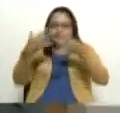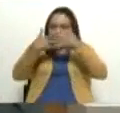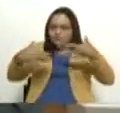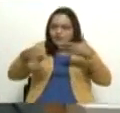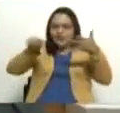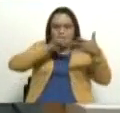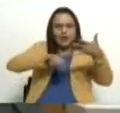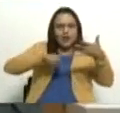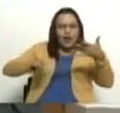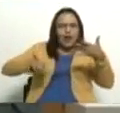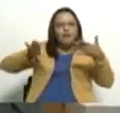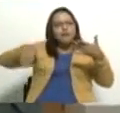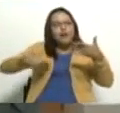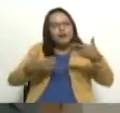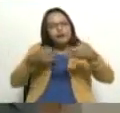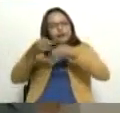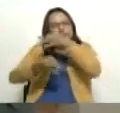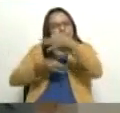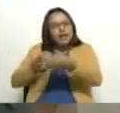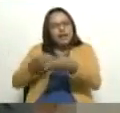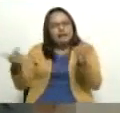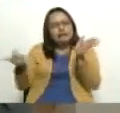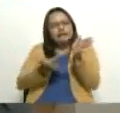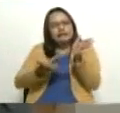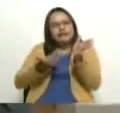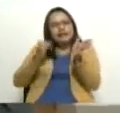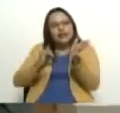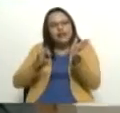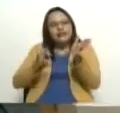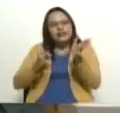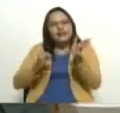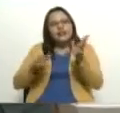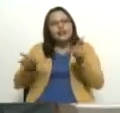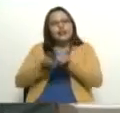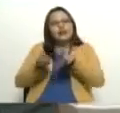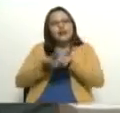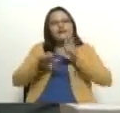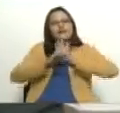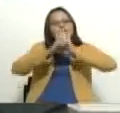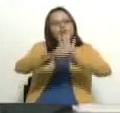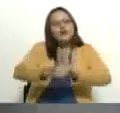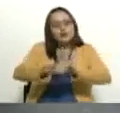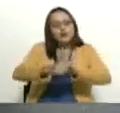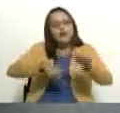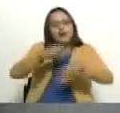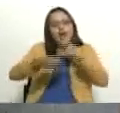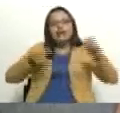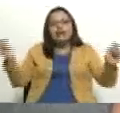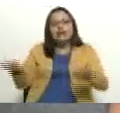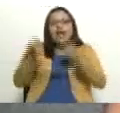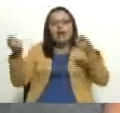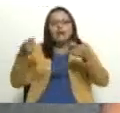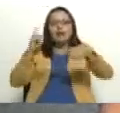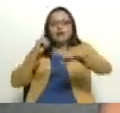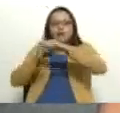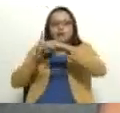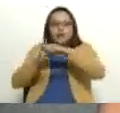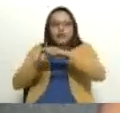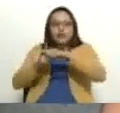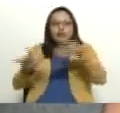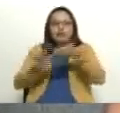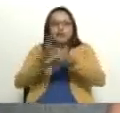yo pudiera catalogar como de insignia para hacer una campaña positiva,